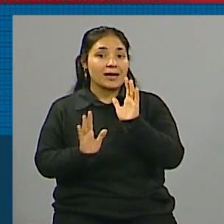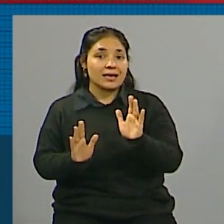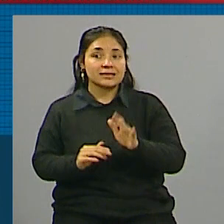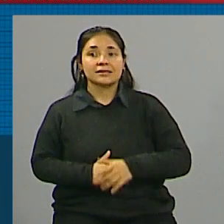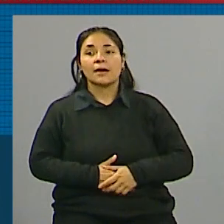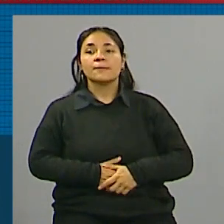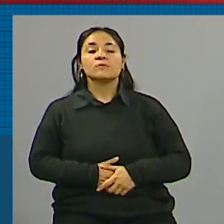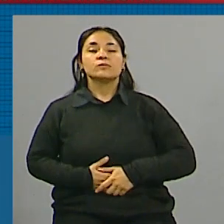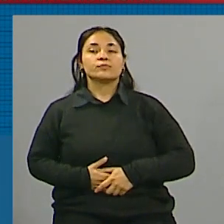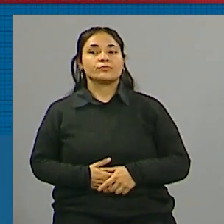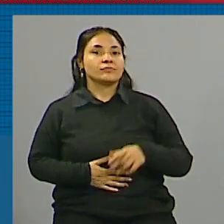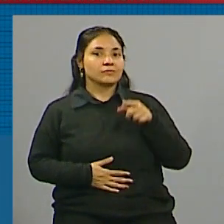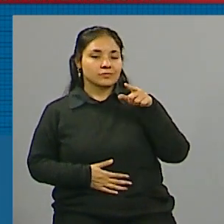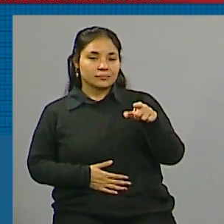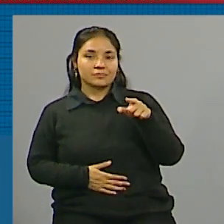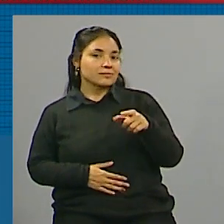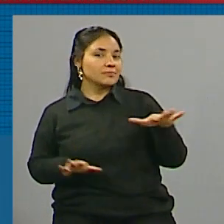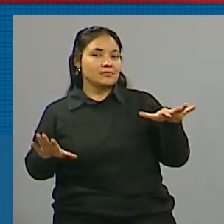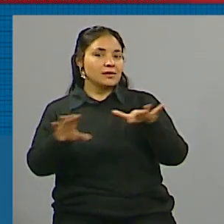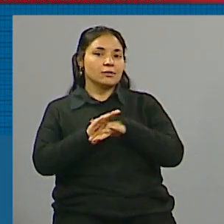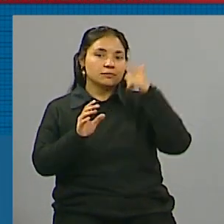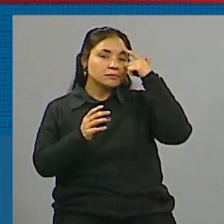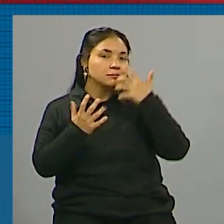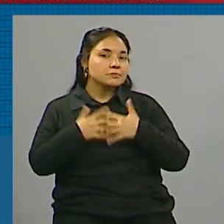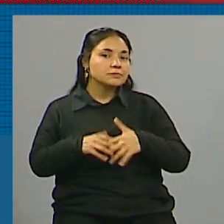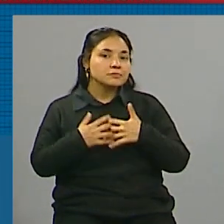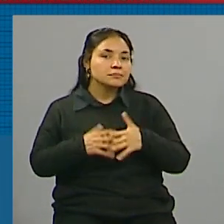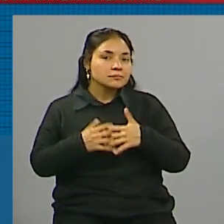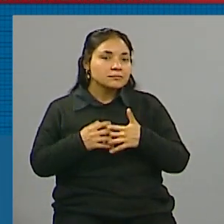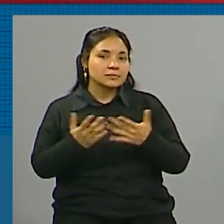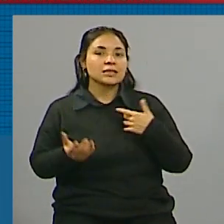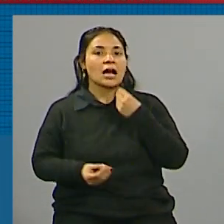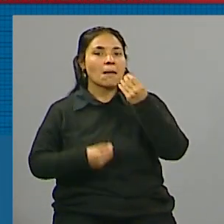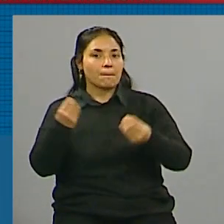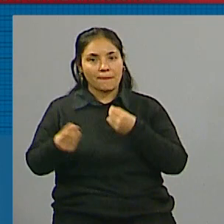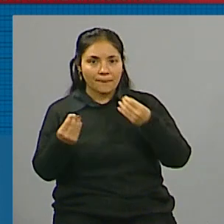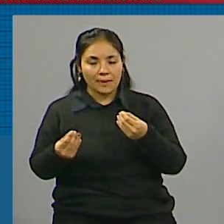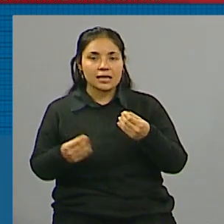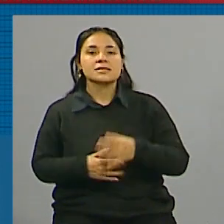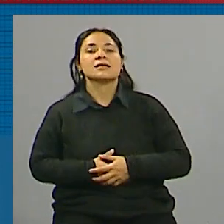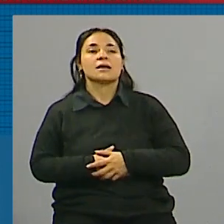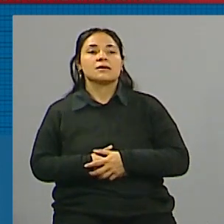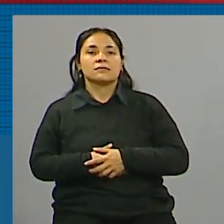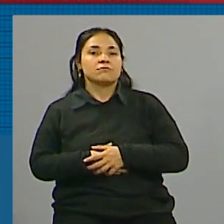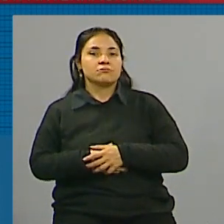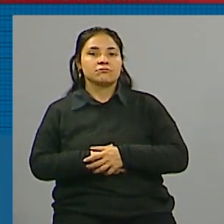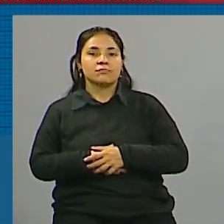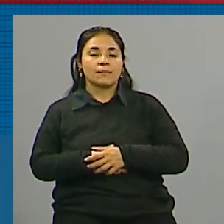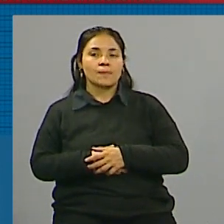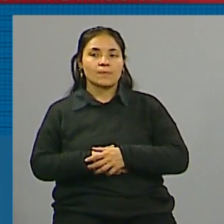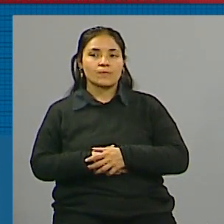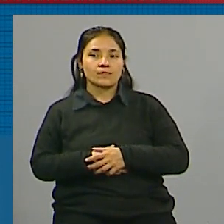actores. Ahí es donde también hay que interpretar y ver qué es lo que podría llegar a pasar y en qué podría llegar a desencadenar un ingreso real